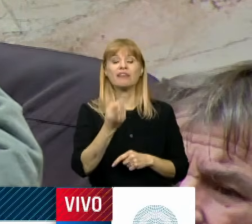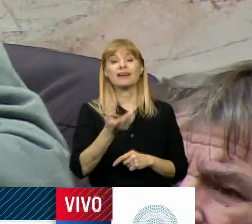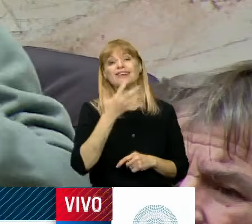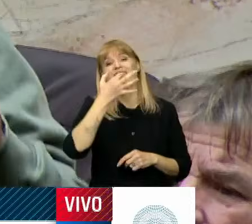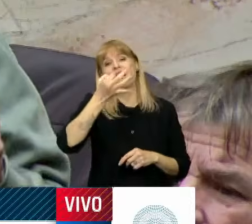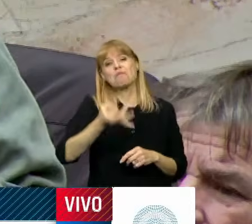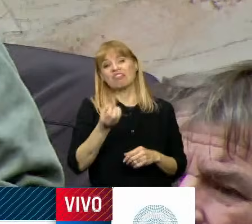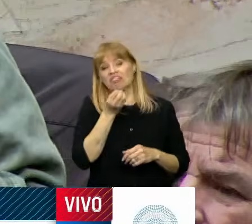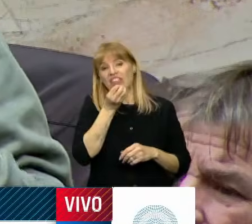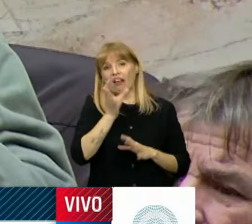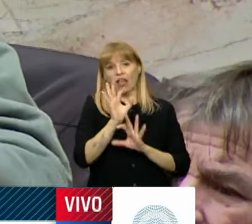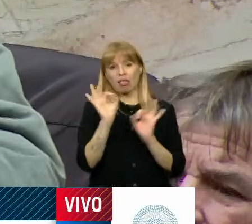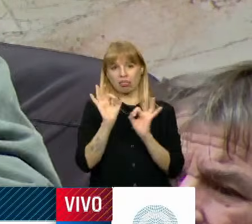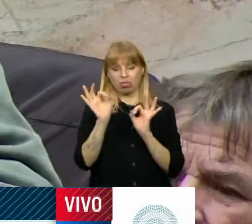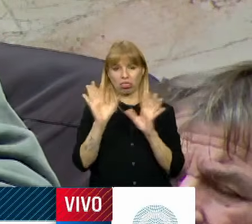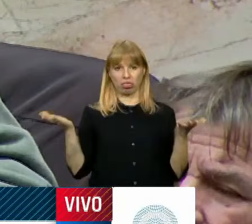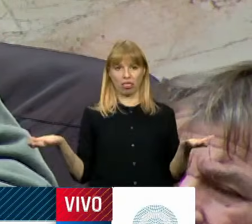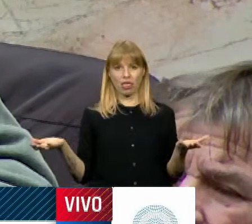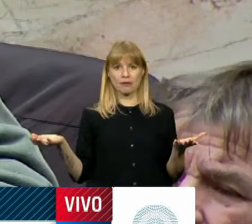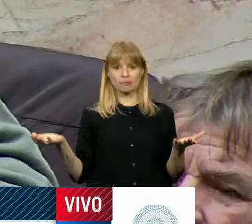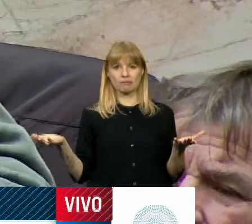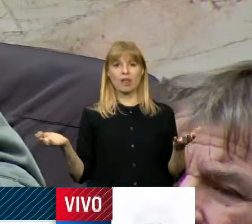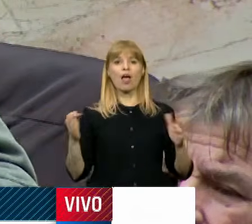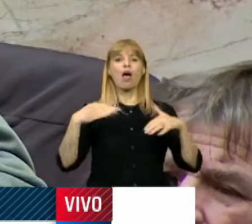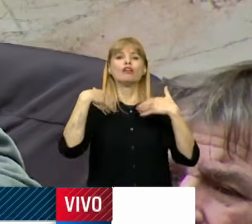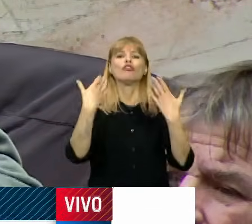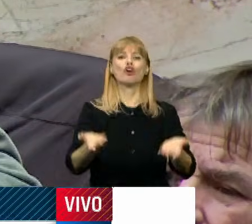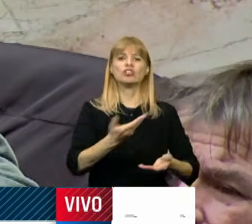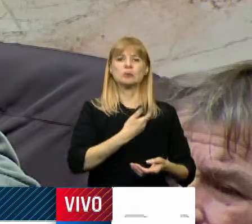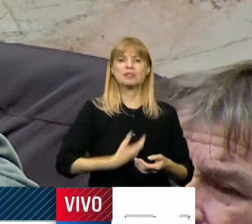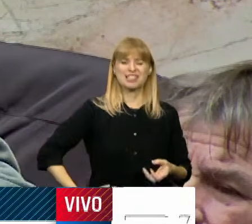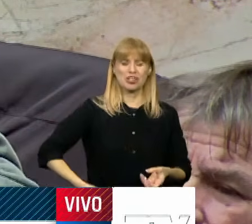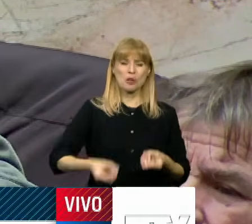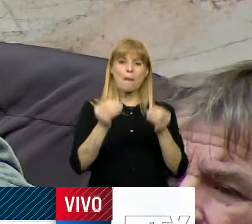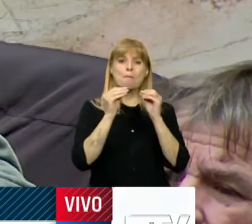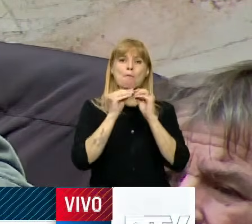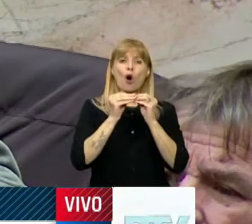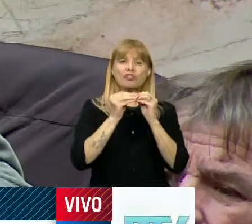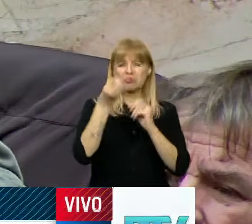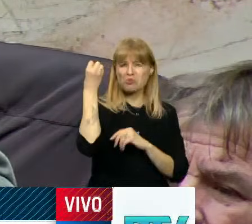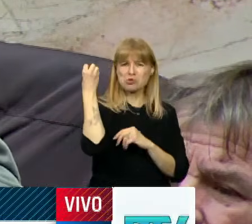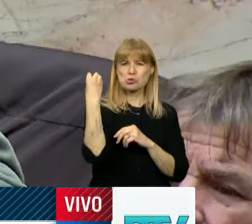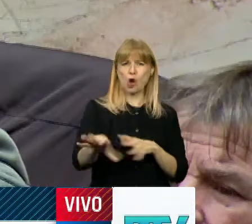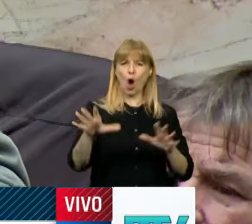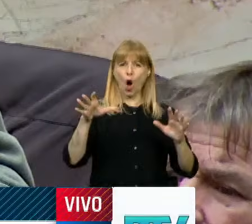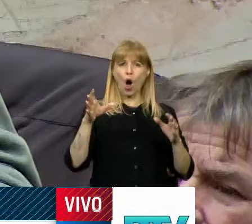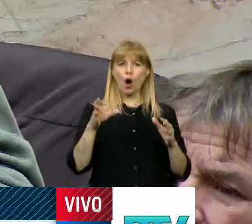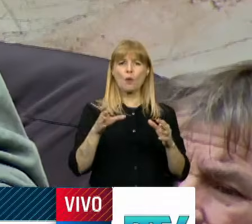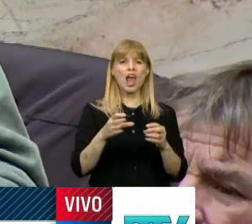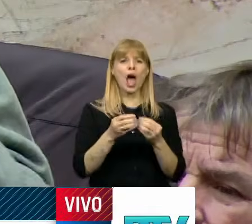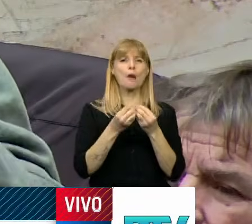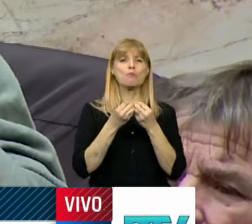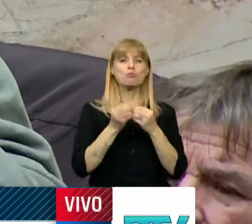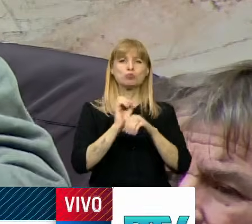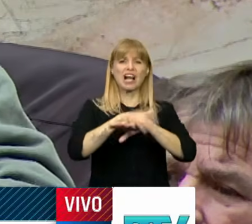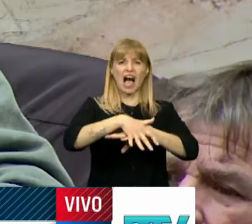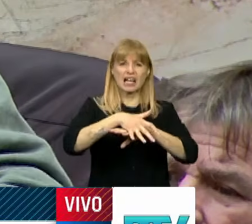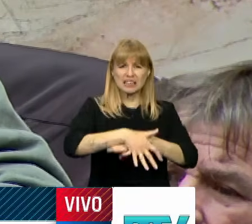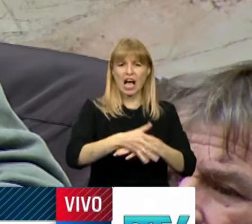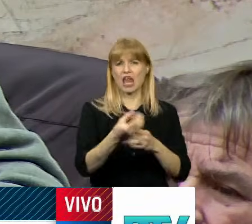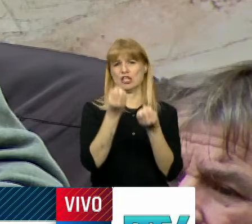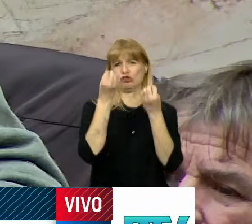había declarado. Entonces, presidente, sobran los motivos, sobran las cascadas,